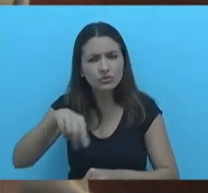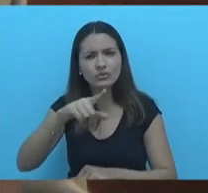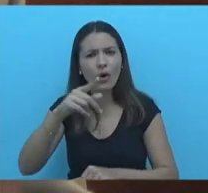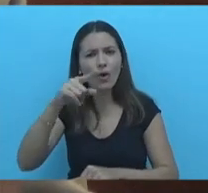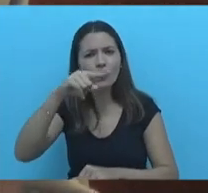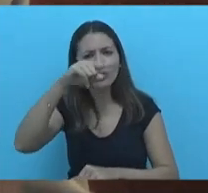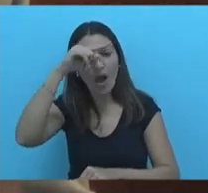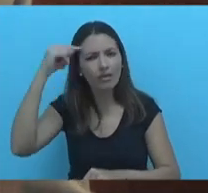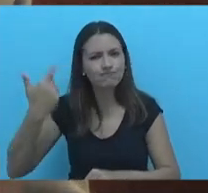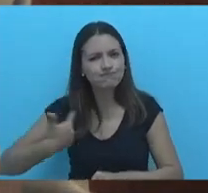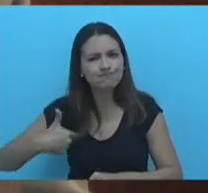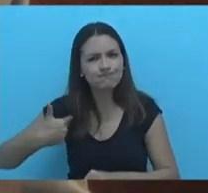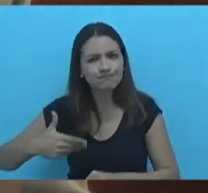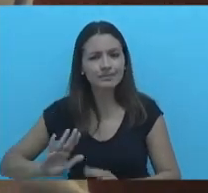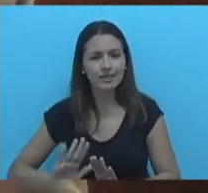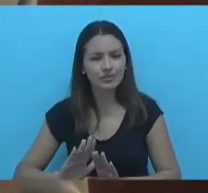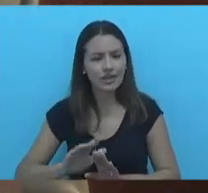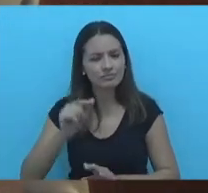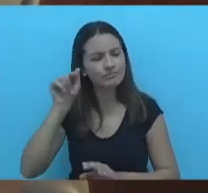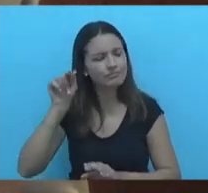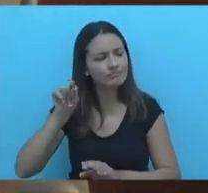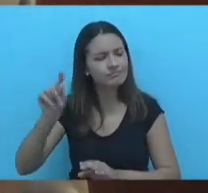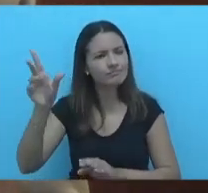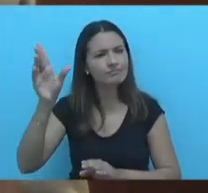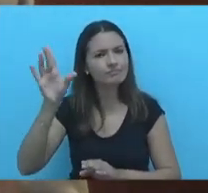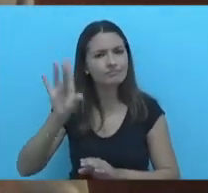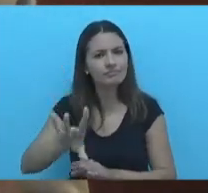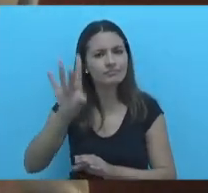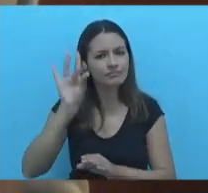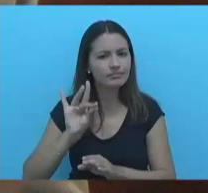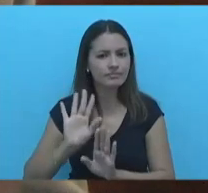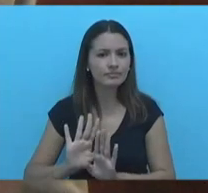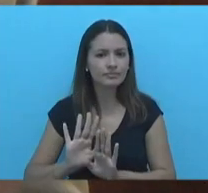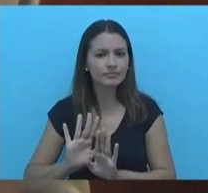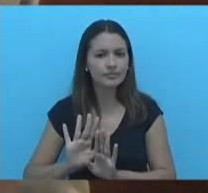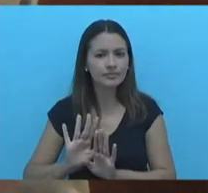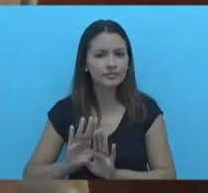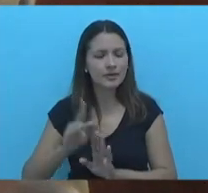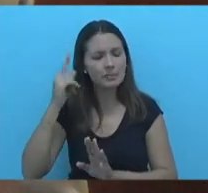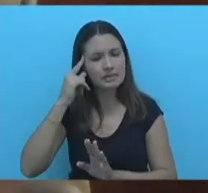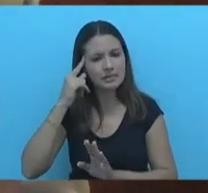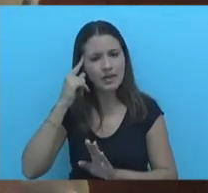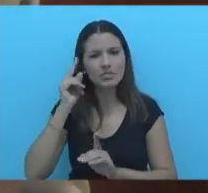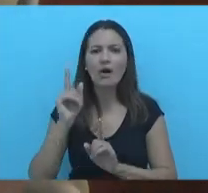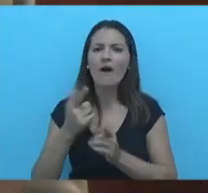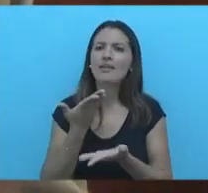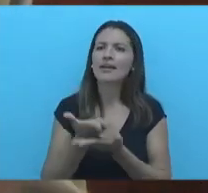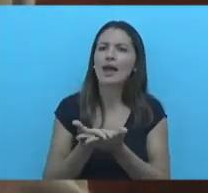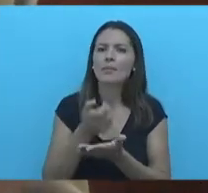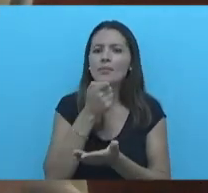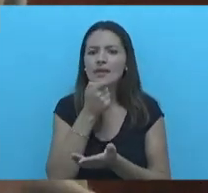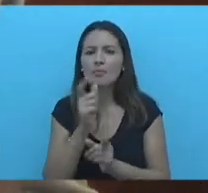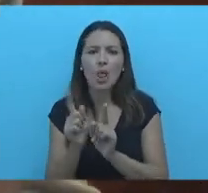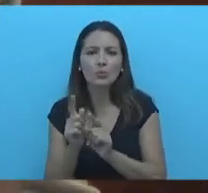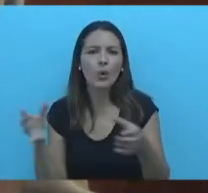fue una decisión de soberanía que tuvo sus prolegómenos. De hecho, recordemos los reclamos que había hecho la fraternidad,